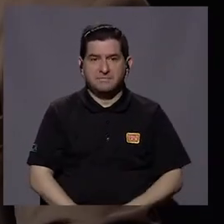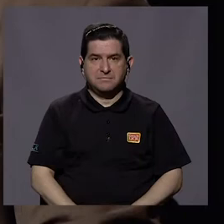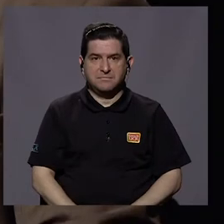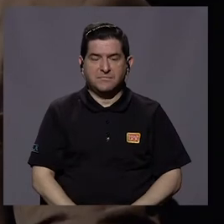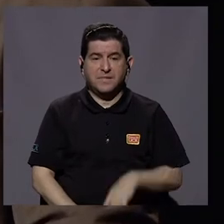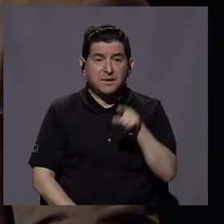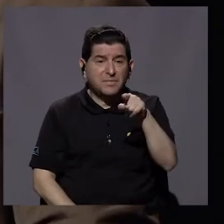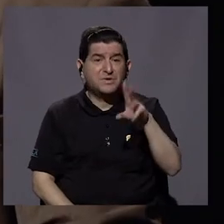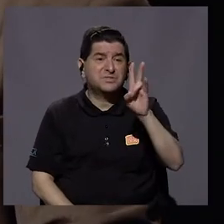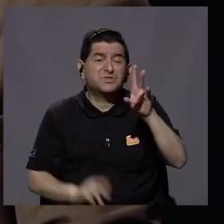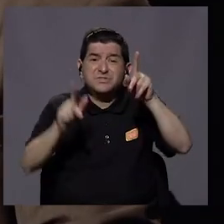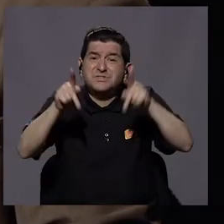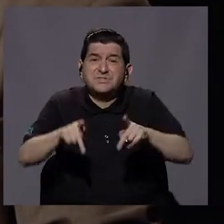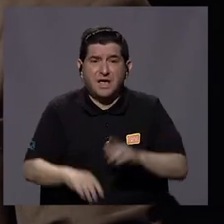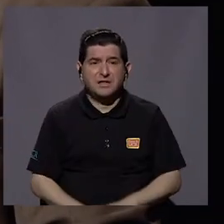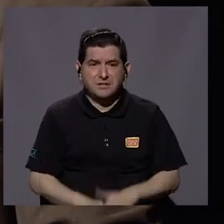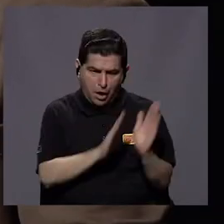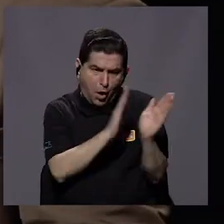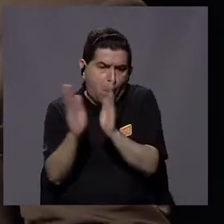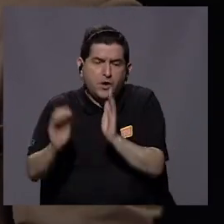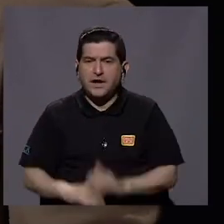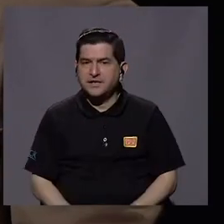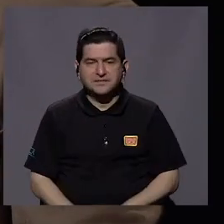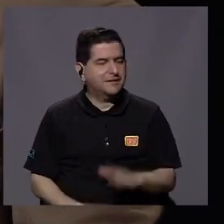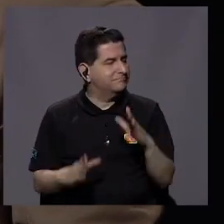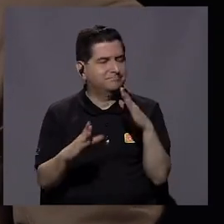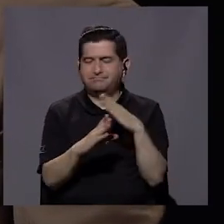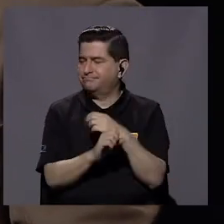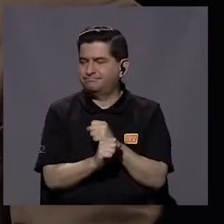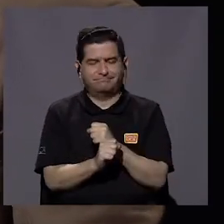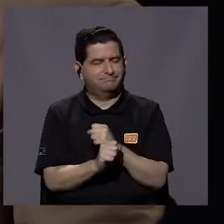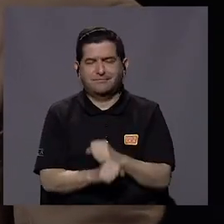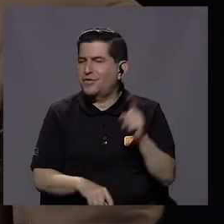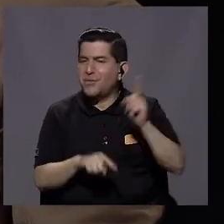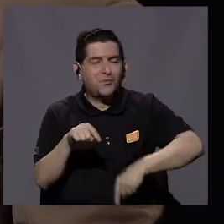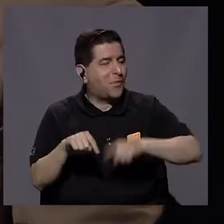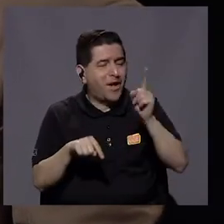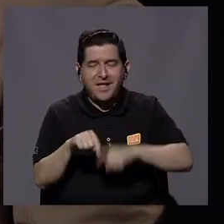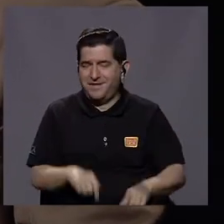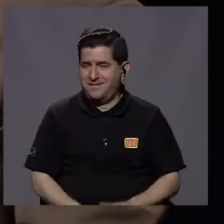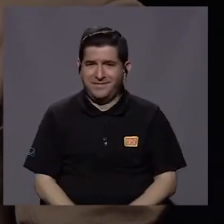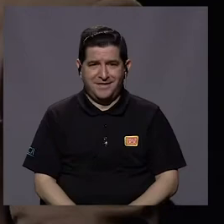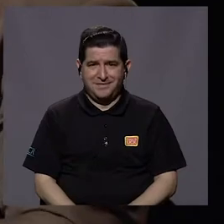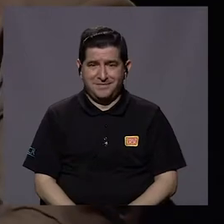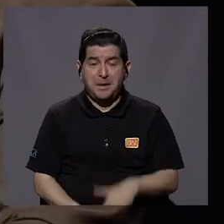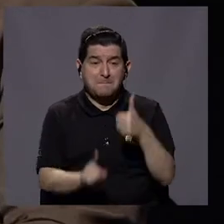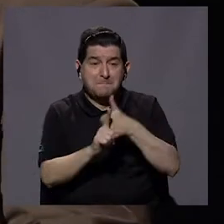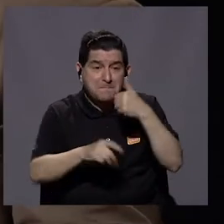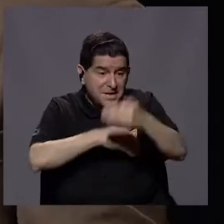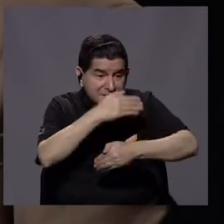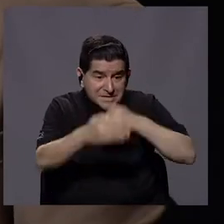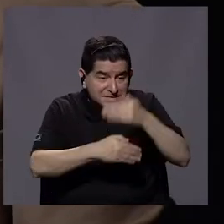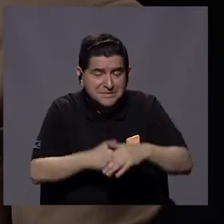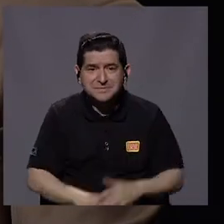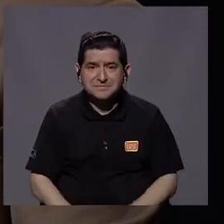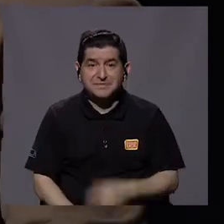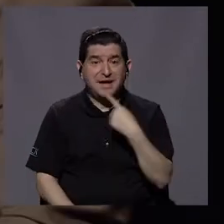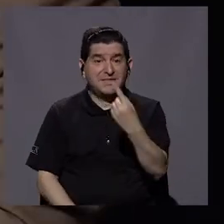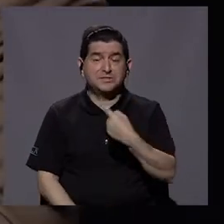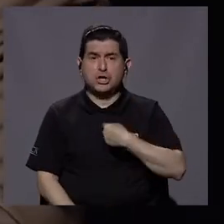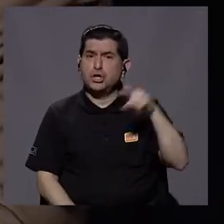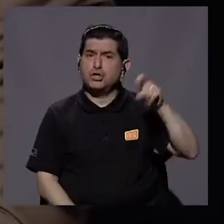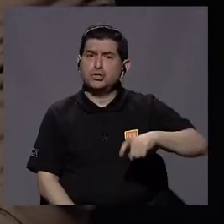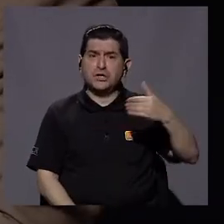ejemplo, pero ustedes son 7 personas. Organícense. No se organizan. No se pueden organizar. ¿Por qué? Porque la misma dinámica, el imaginario social nos ha dicho